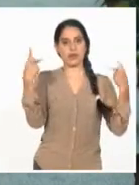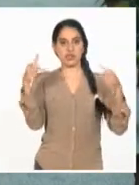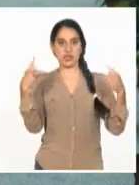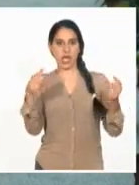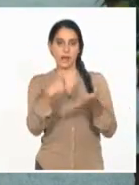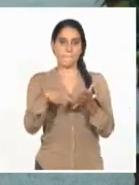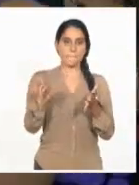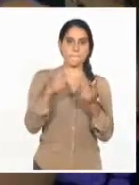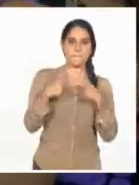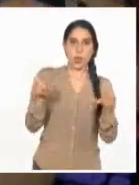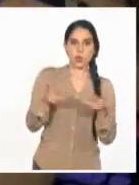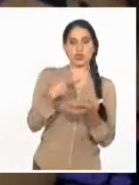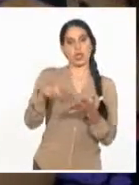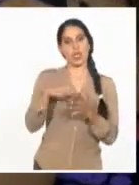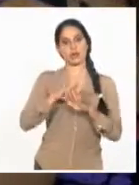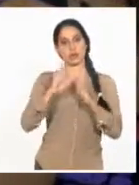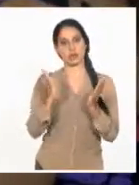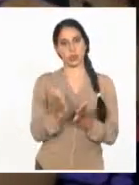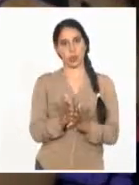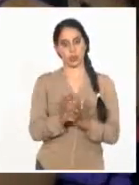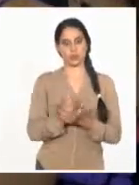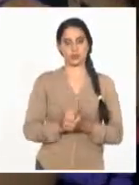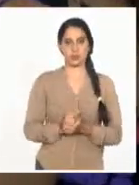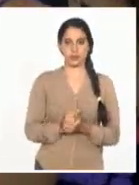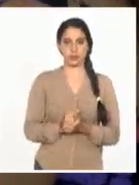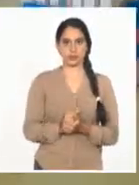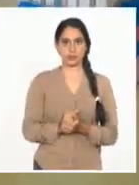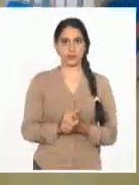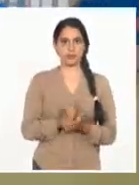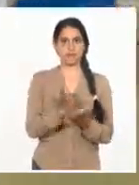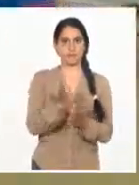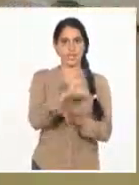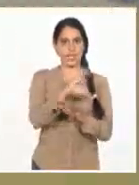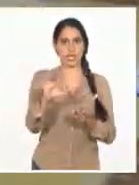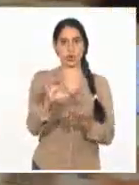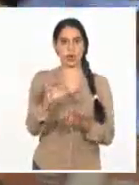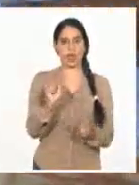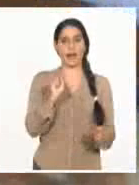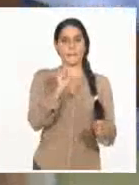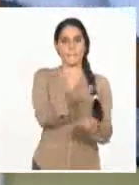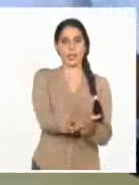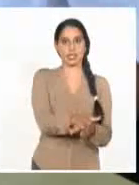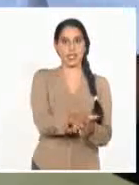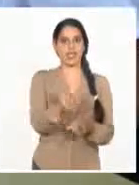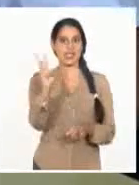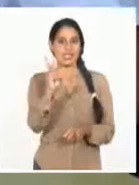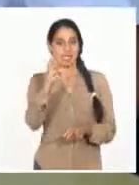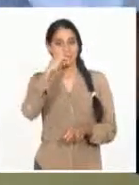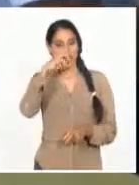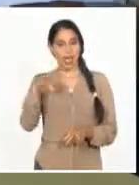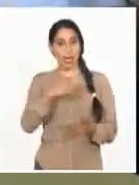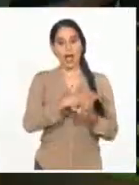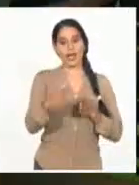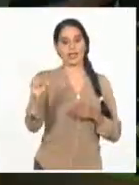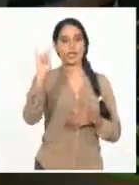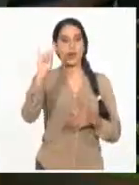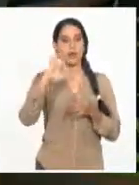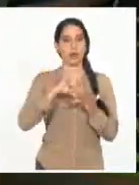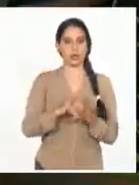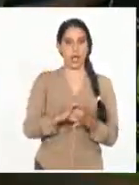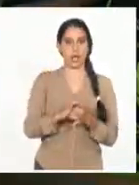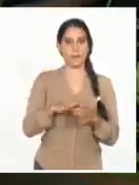la parte de la formación general. En la institución los acogen desde tercer grado hasta noveno y los preparan para continuar